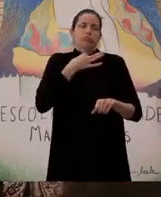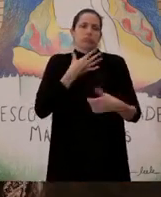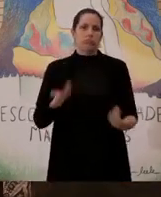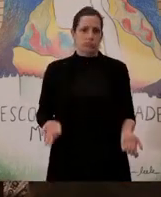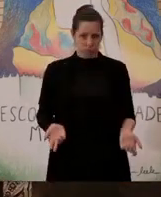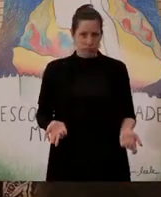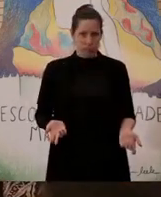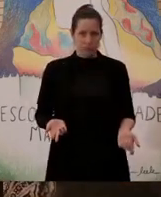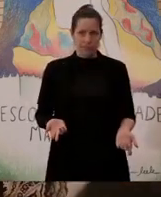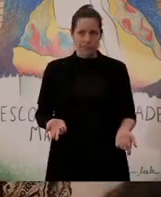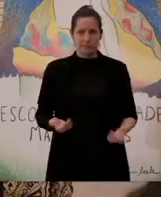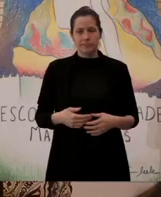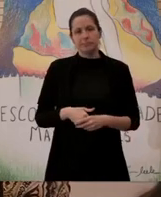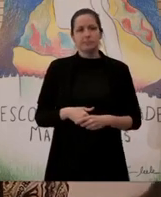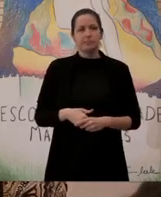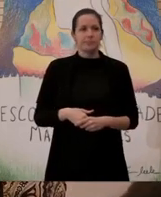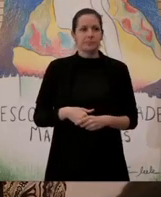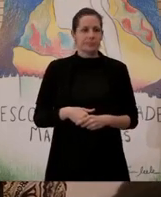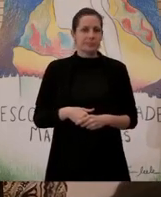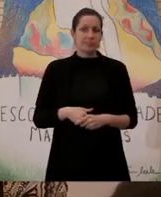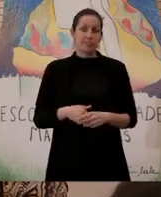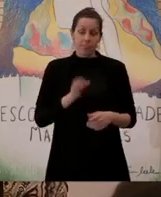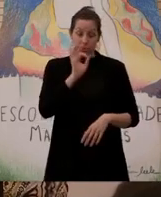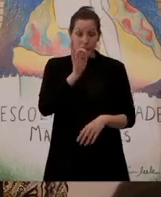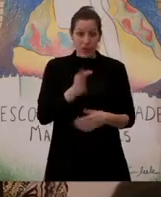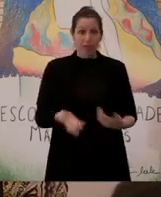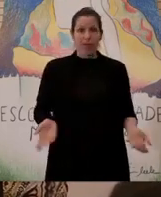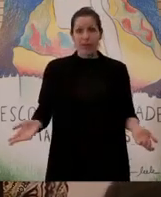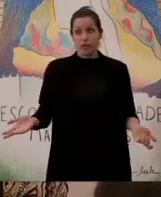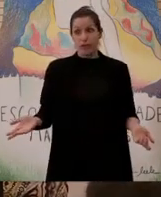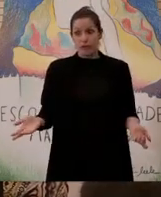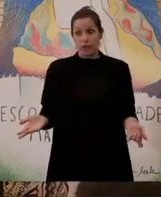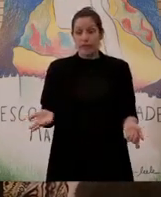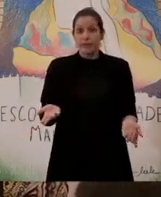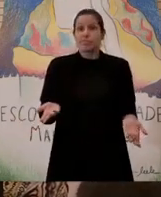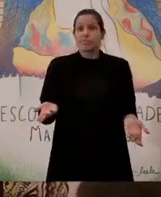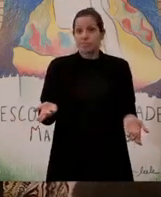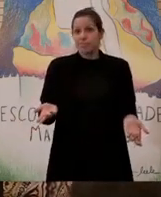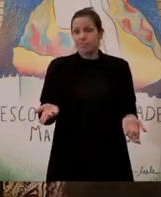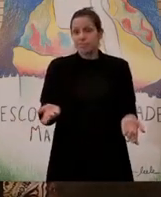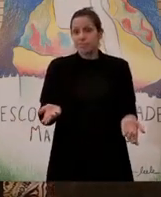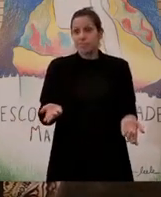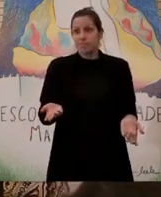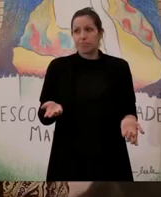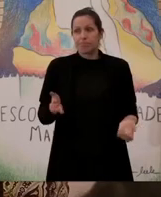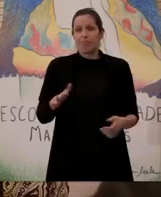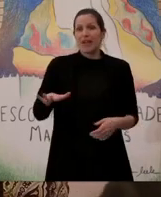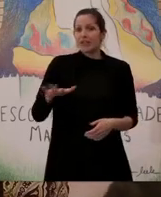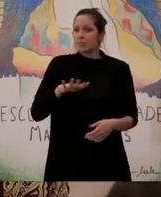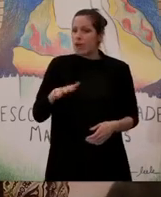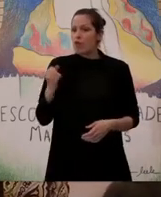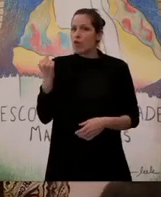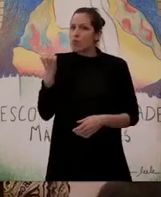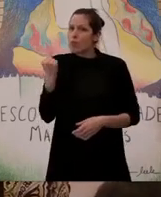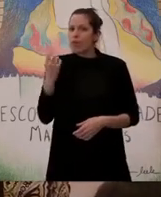Entonces es verdad caro Pero entonces qué hay que hacer tengan que estar ahí pero para que estén ahí tenemos que